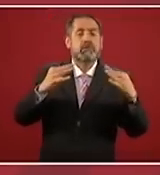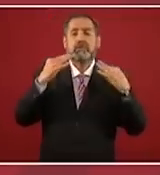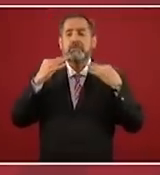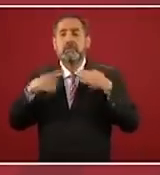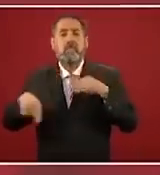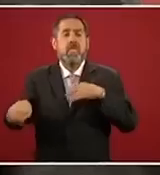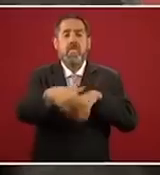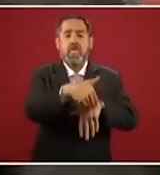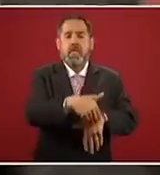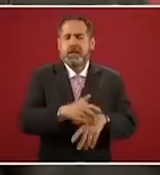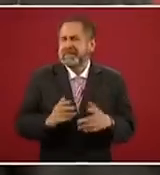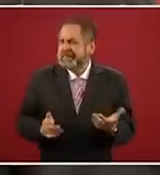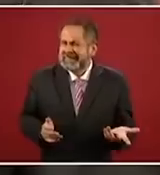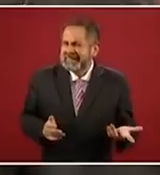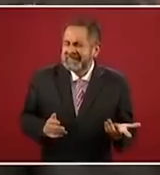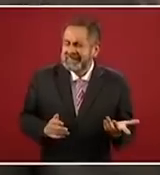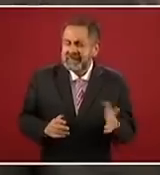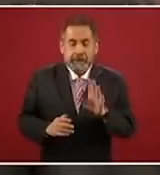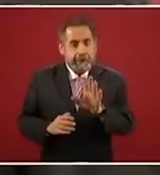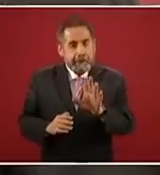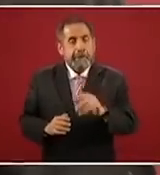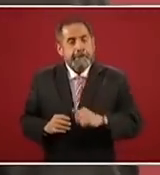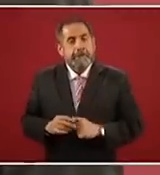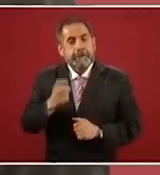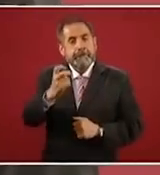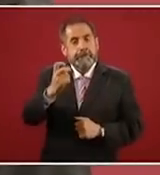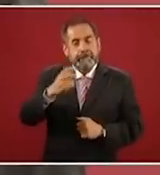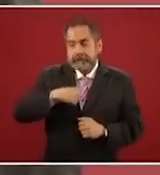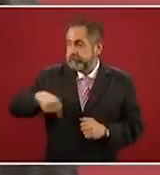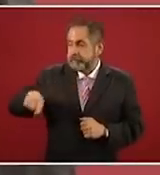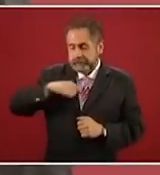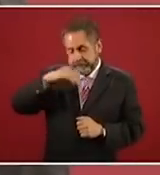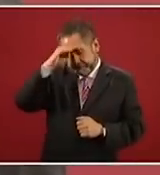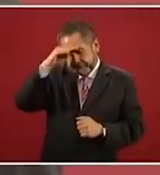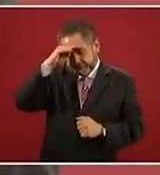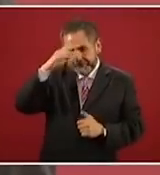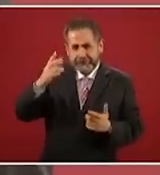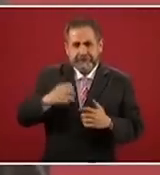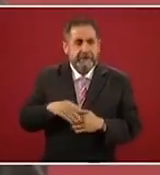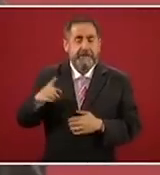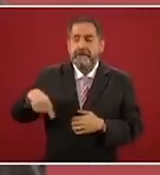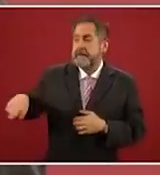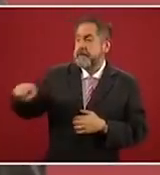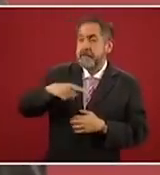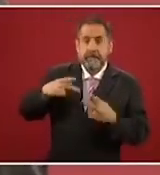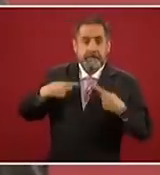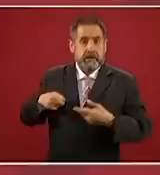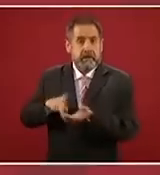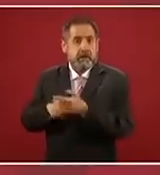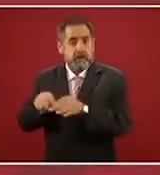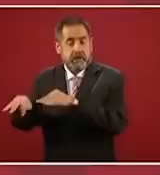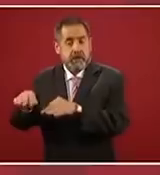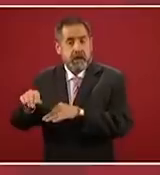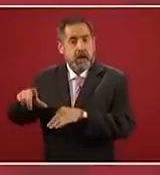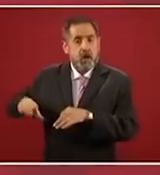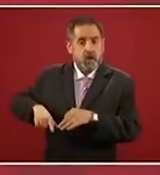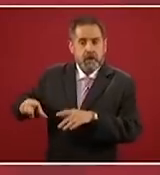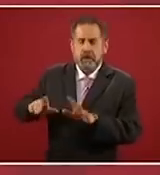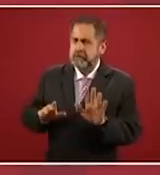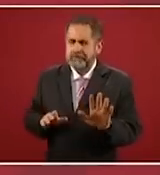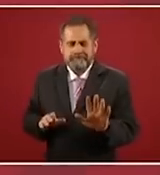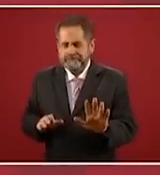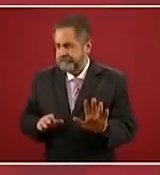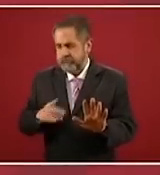Entonces, cuando se decide que los servidores públicos ya no puedan